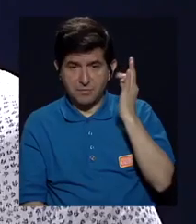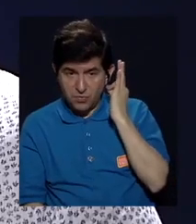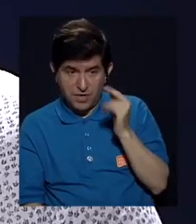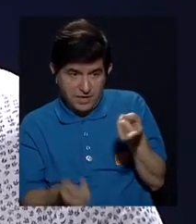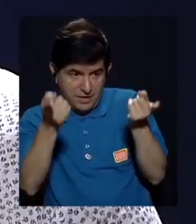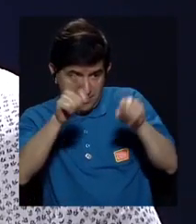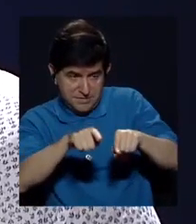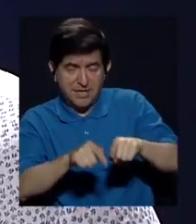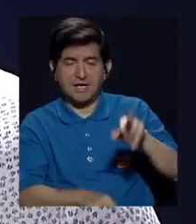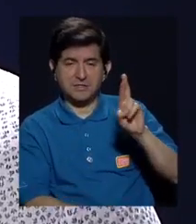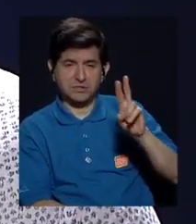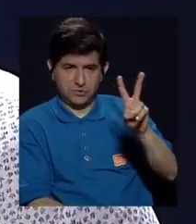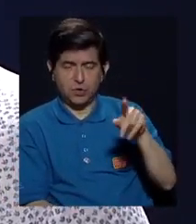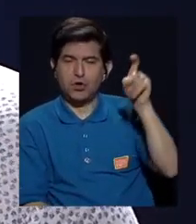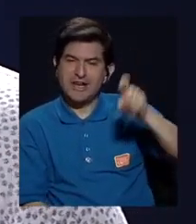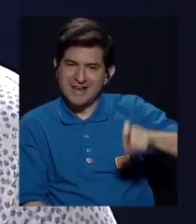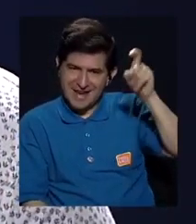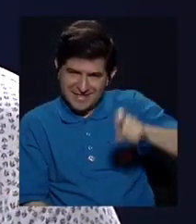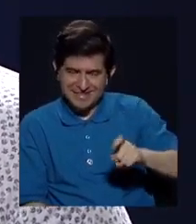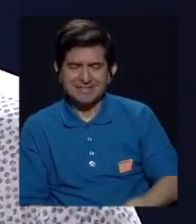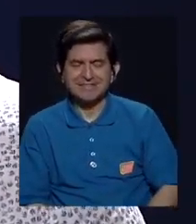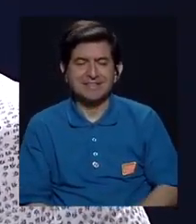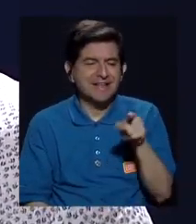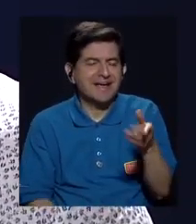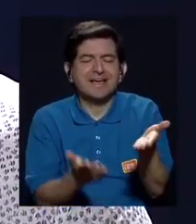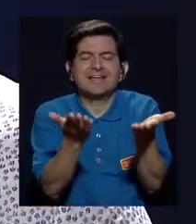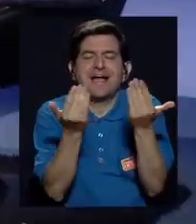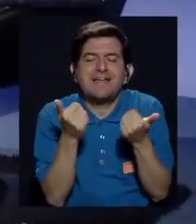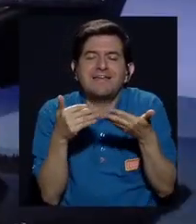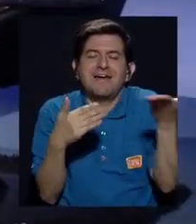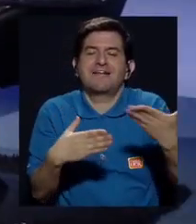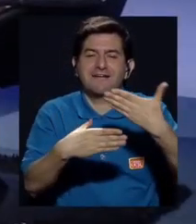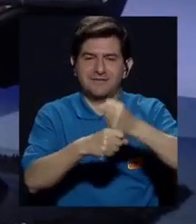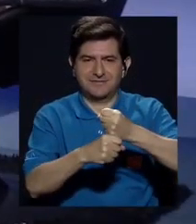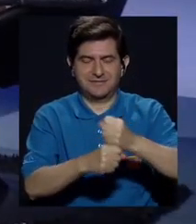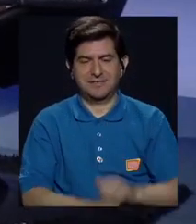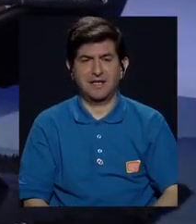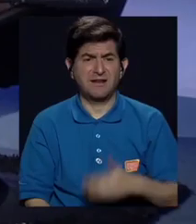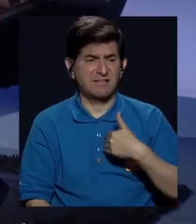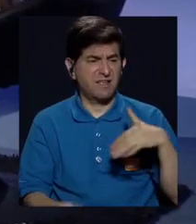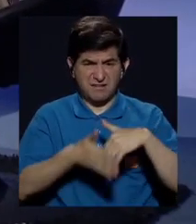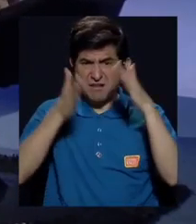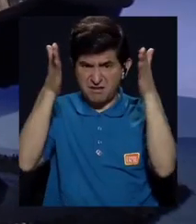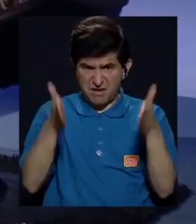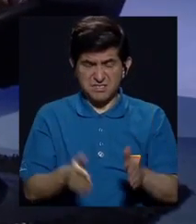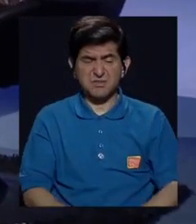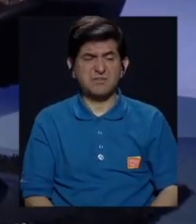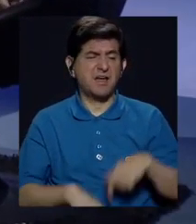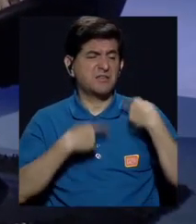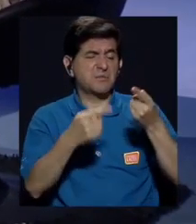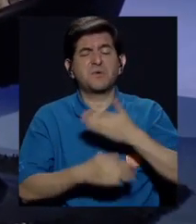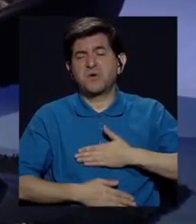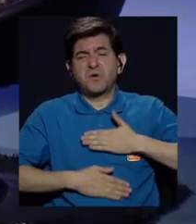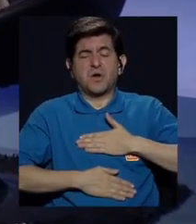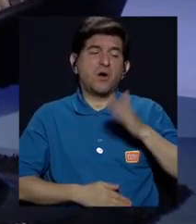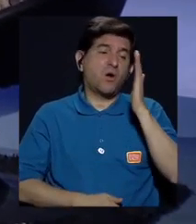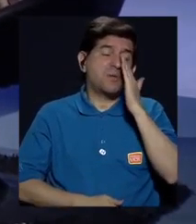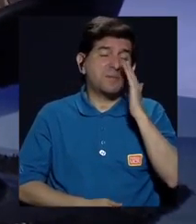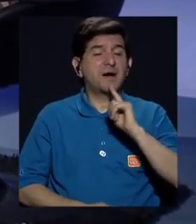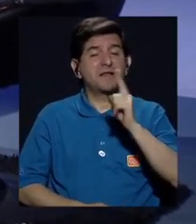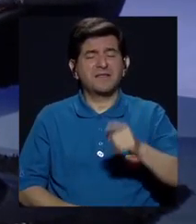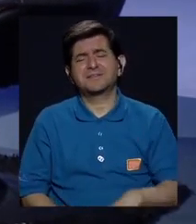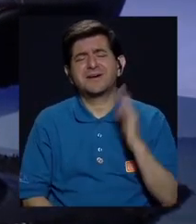como Rebeca necesita querer hacer las cosas. Tenemos muchos estudiantes que van por hobby o porque la mamá le dice,